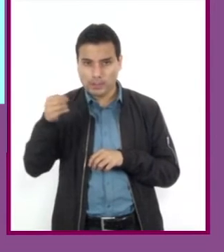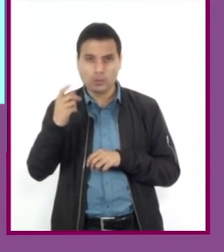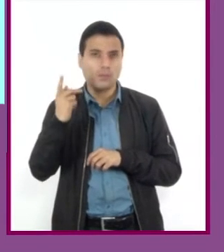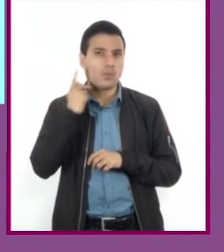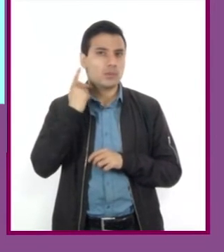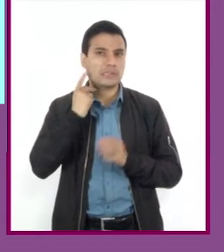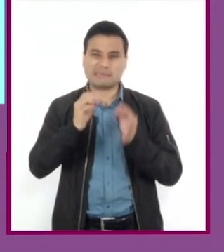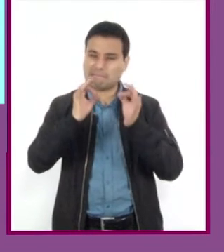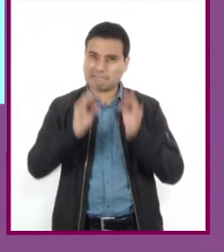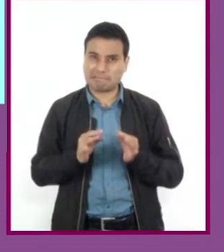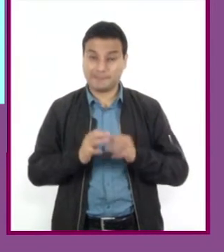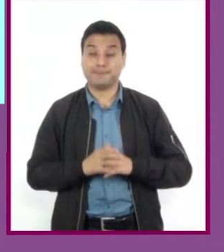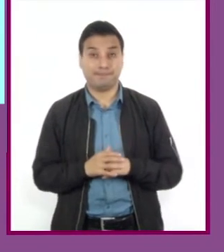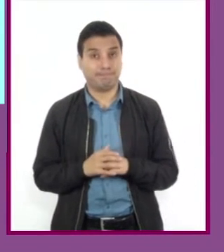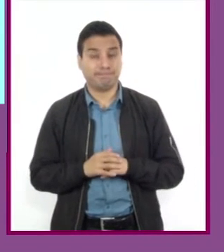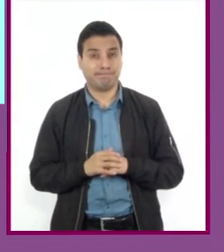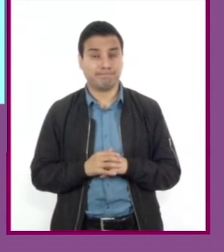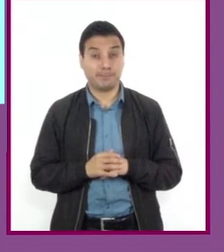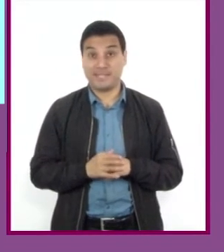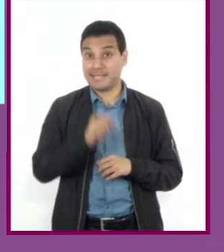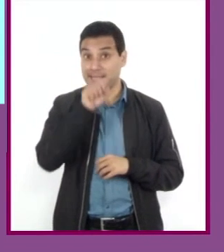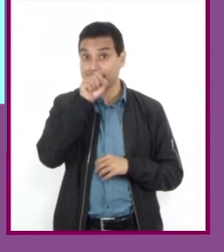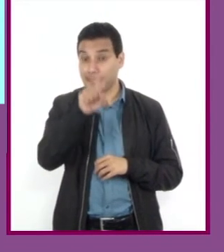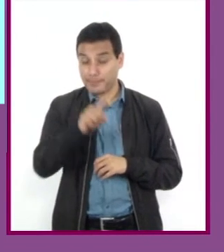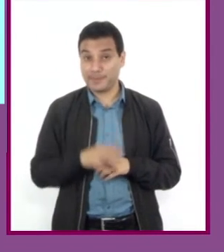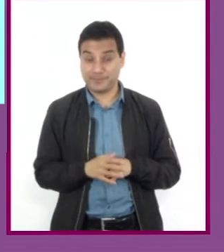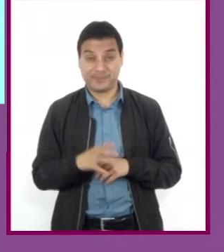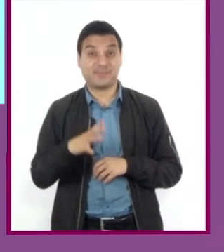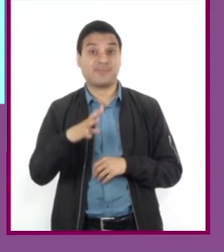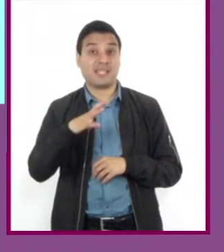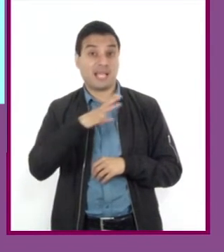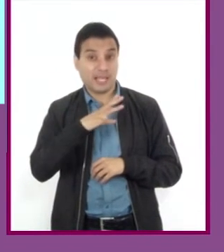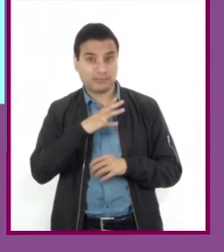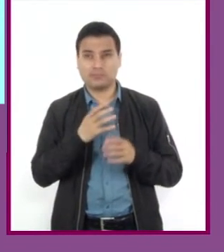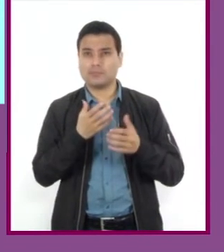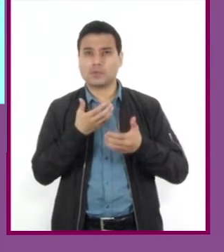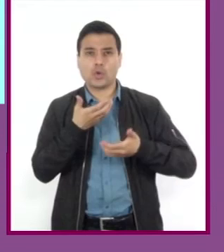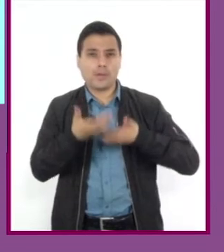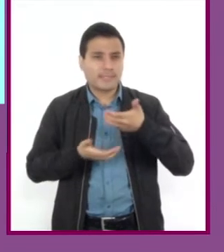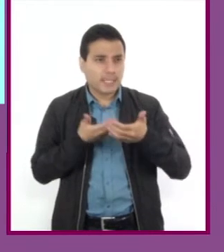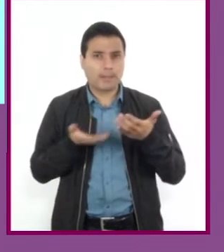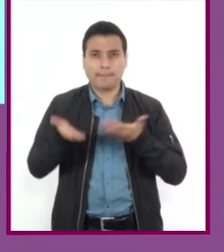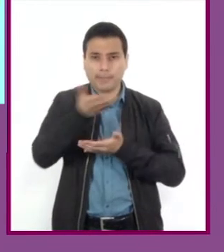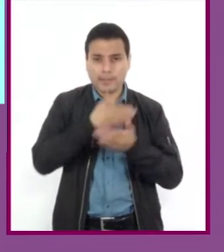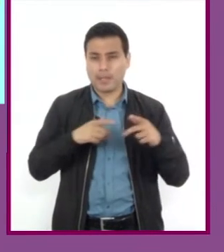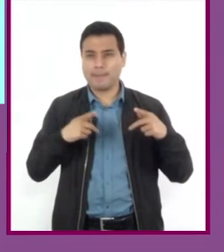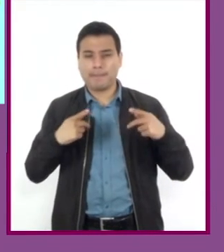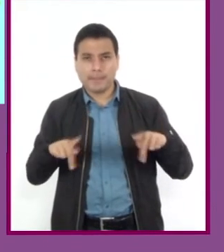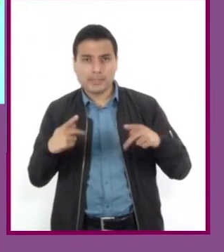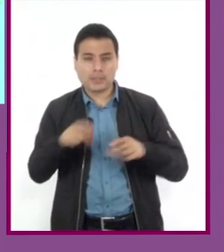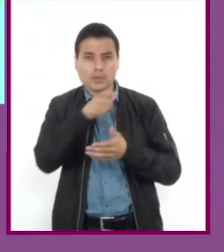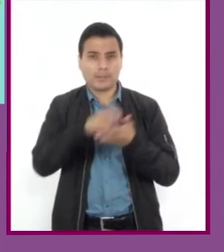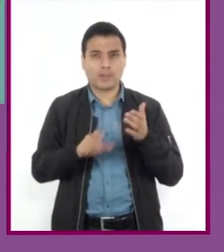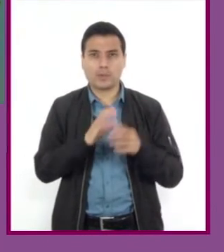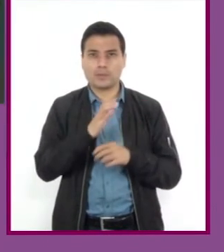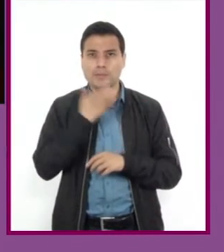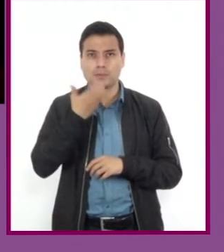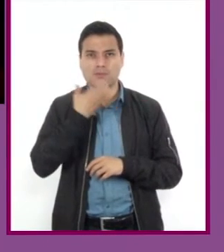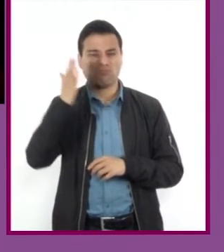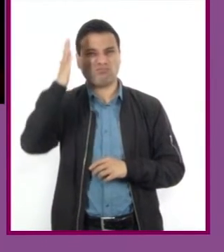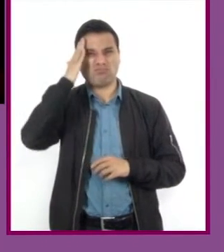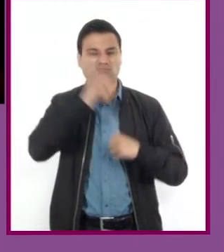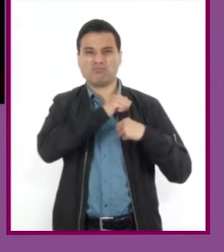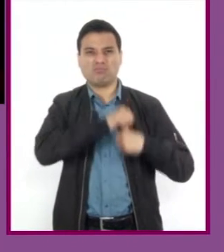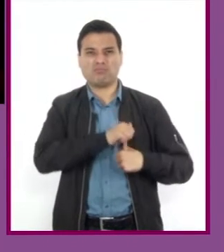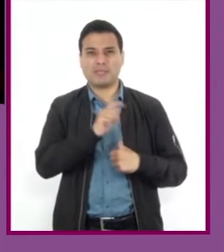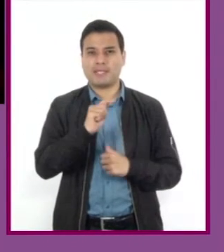regional. Además, desarrollaron entre sí relaciones de intercambio comercial lideradas por Teotihuacán, ciudad que